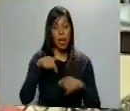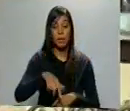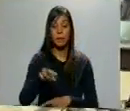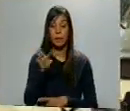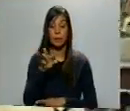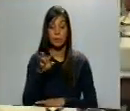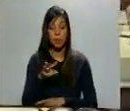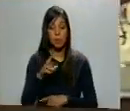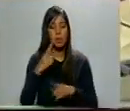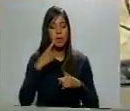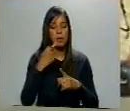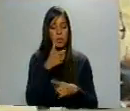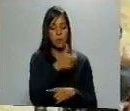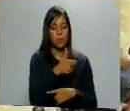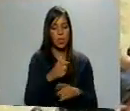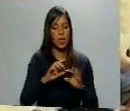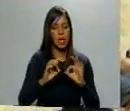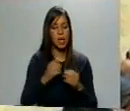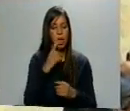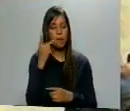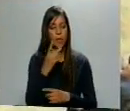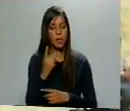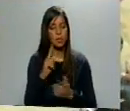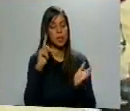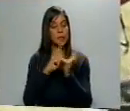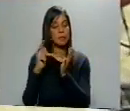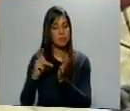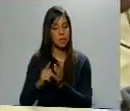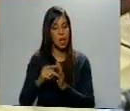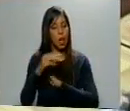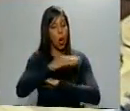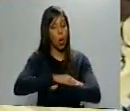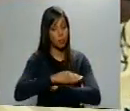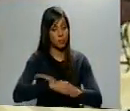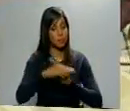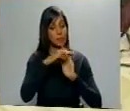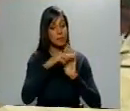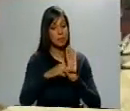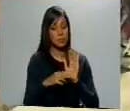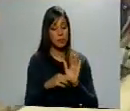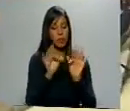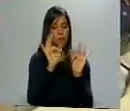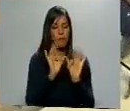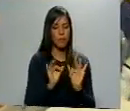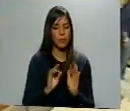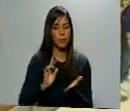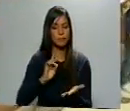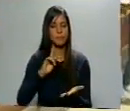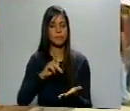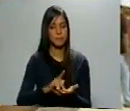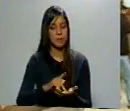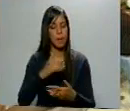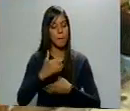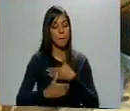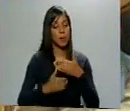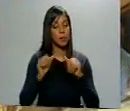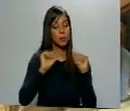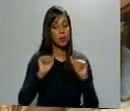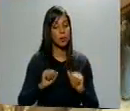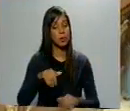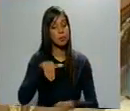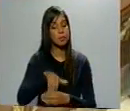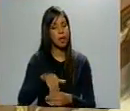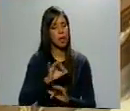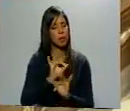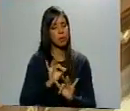que los distintos actores políticos cumplan con las condiciones necesarias para su participación en los procesos electorales como